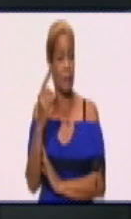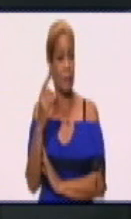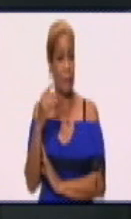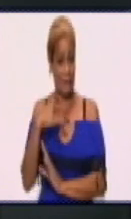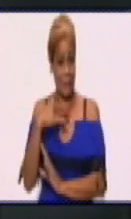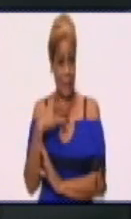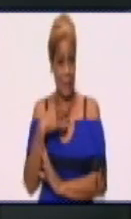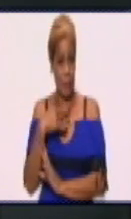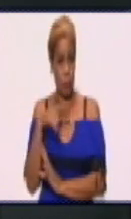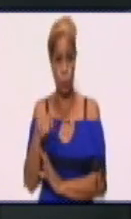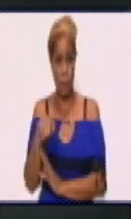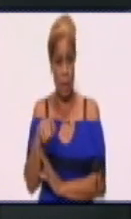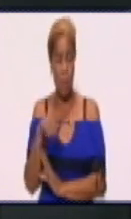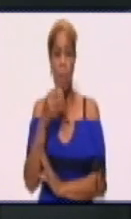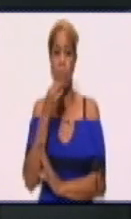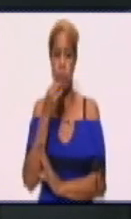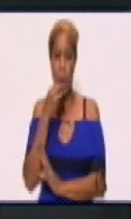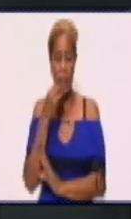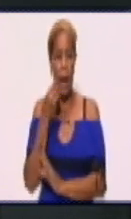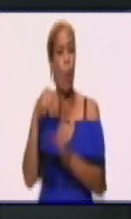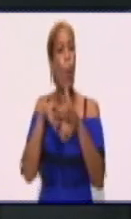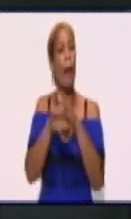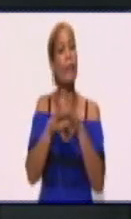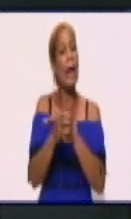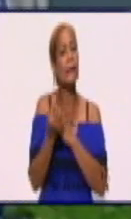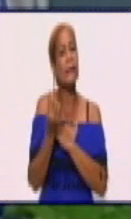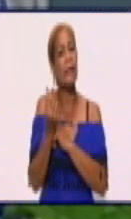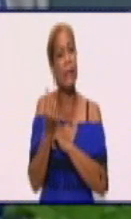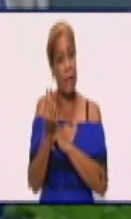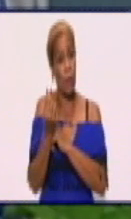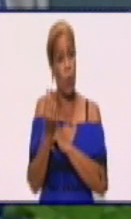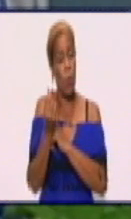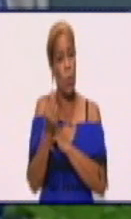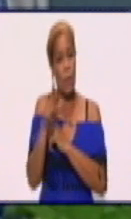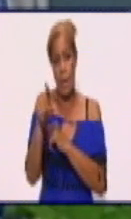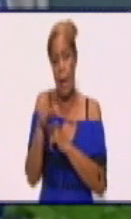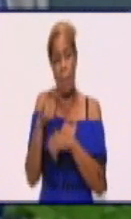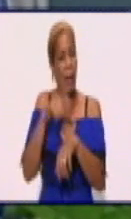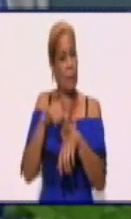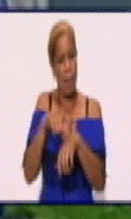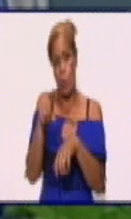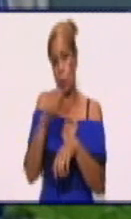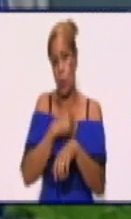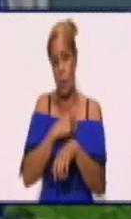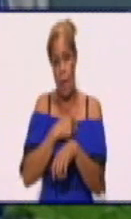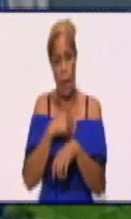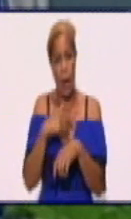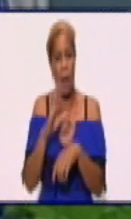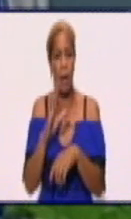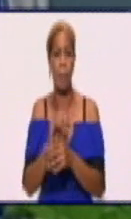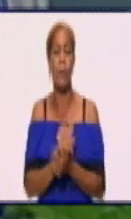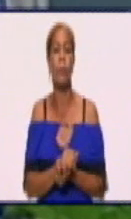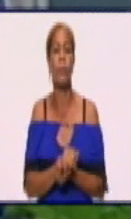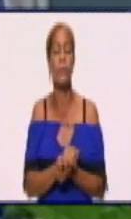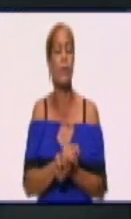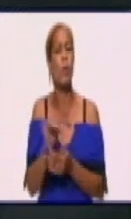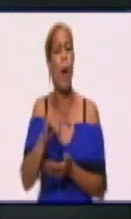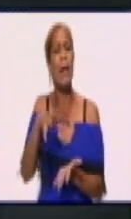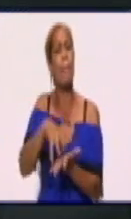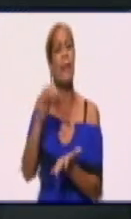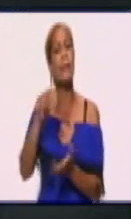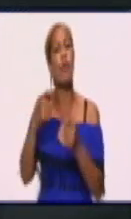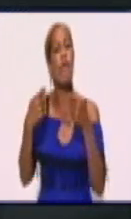sin tener que acudir a ninguna de nuestras sucursales y puedes cerrar también se dice shaní plus qué bueno que otras opciones